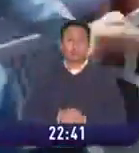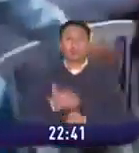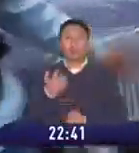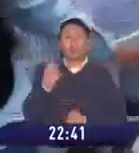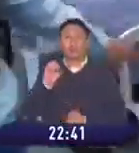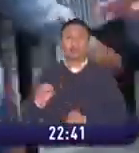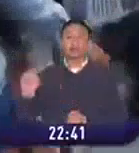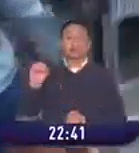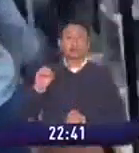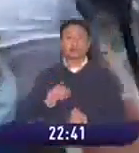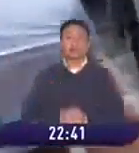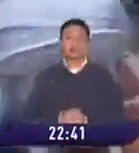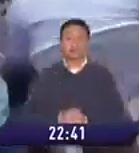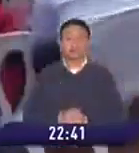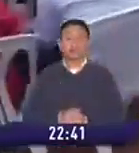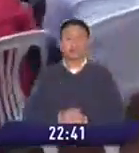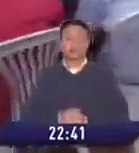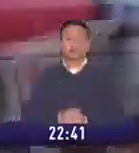15 de octubre.